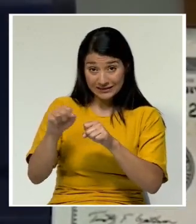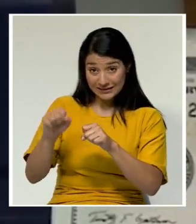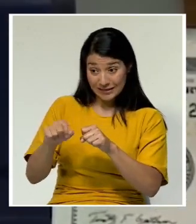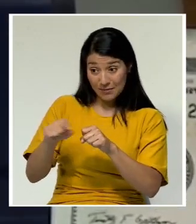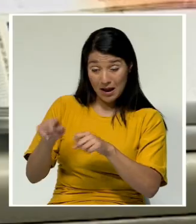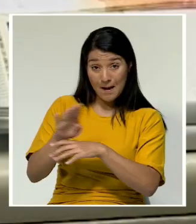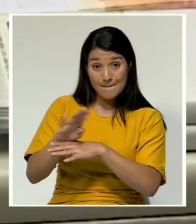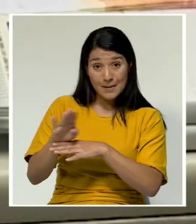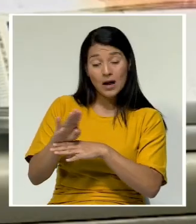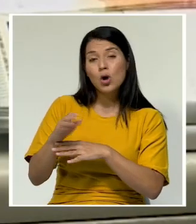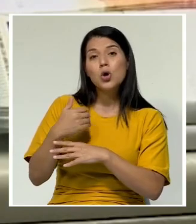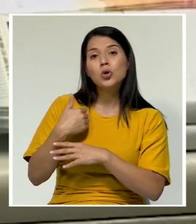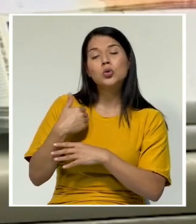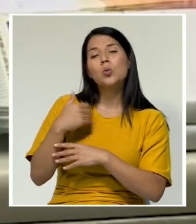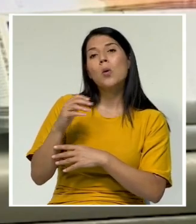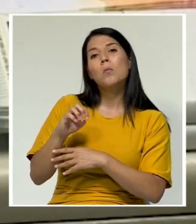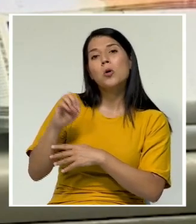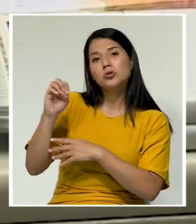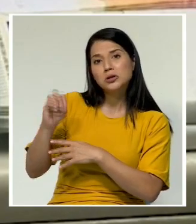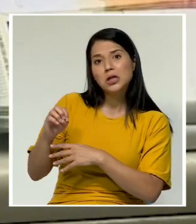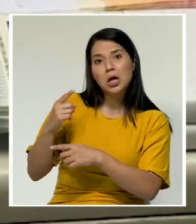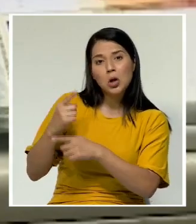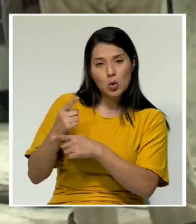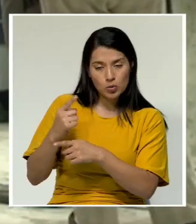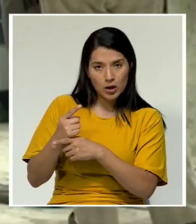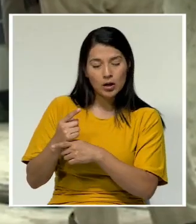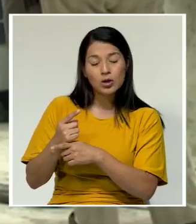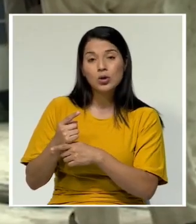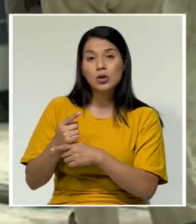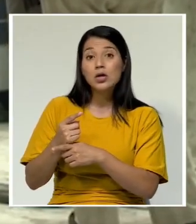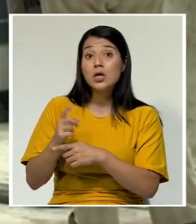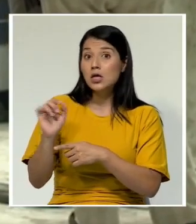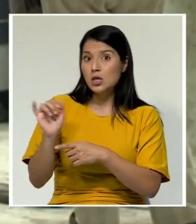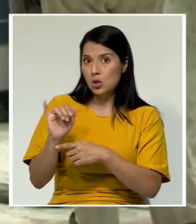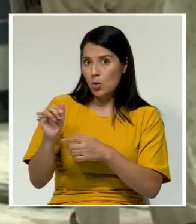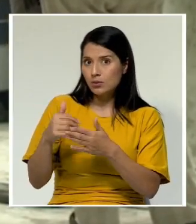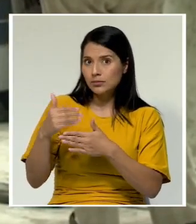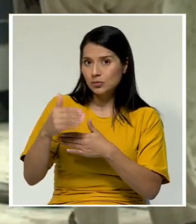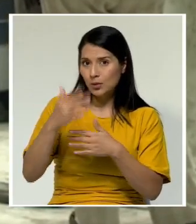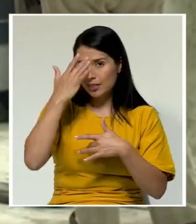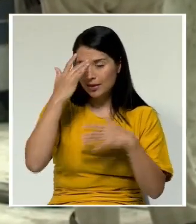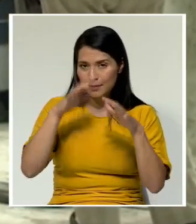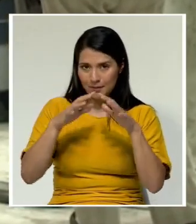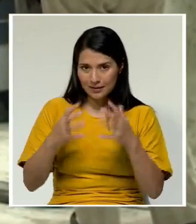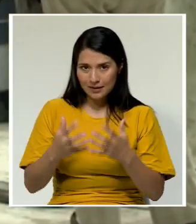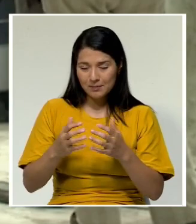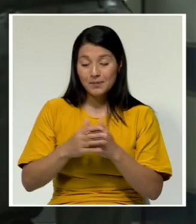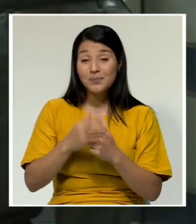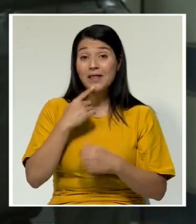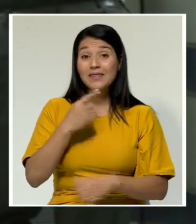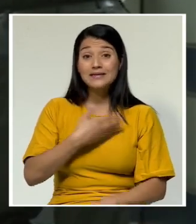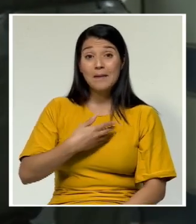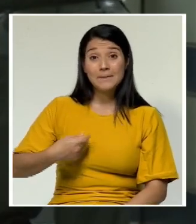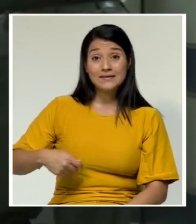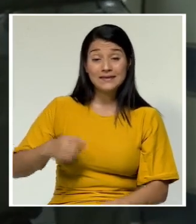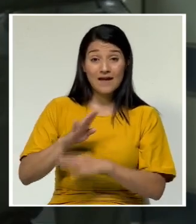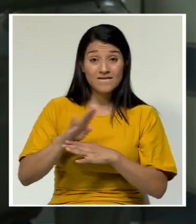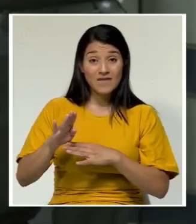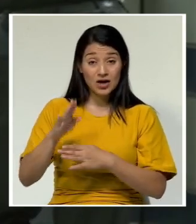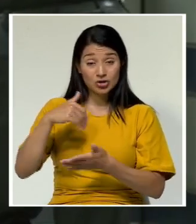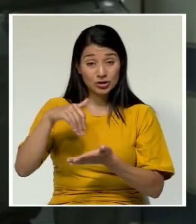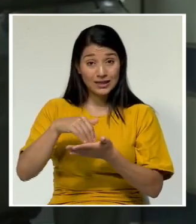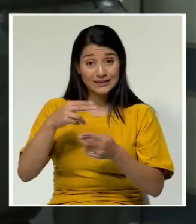Durante el 2021 y el primer trimestre del 2022, el sistema bancario nacional mantuvo indicadores de liquidez y solvencia adecuados a